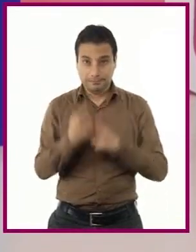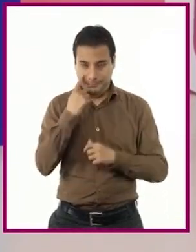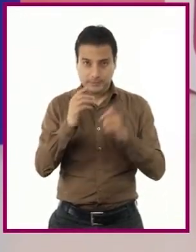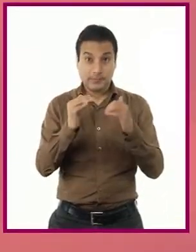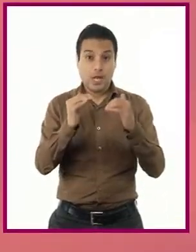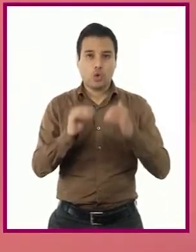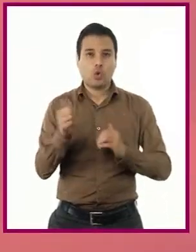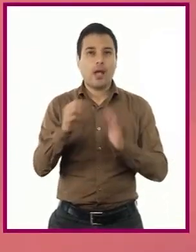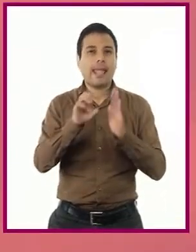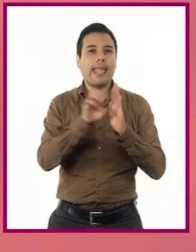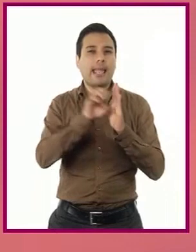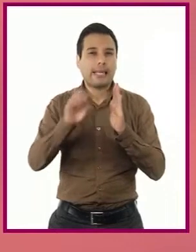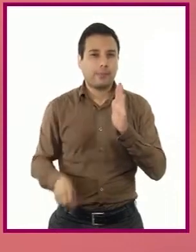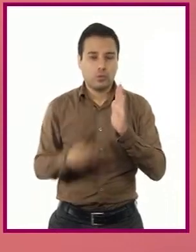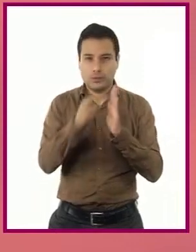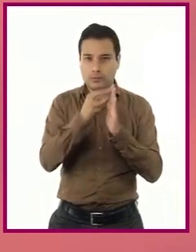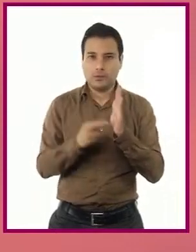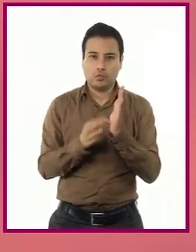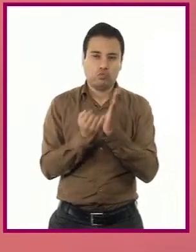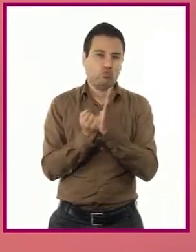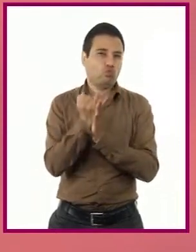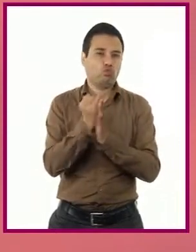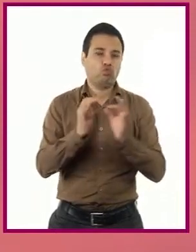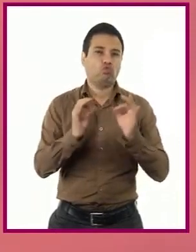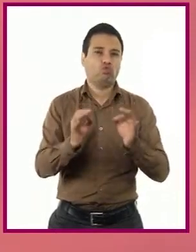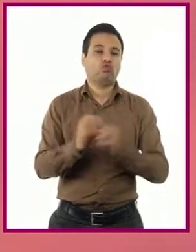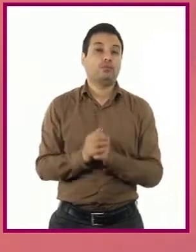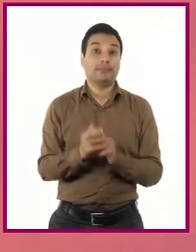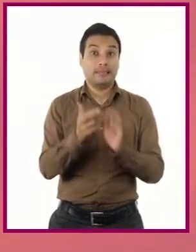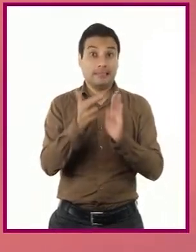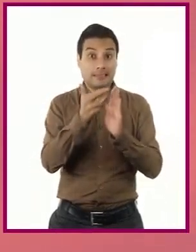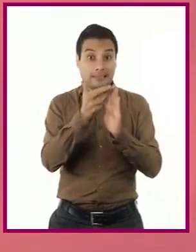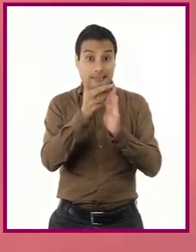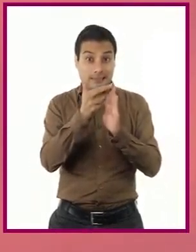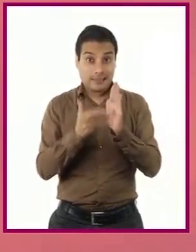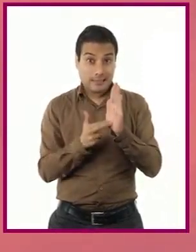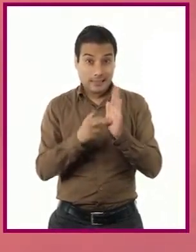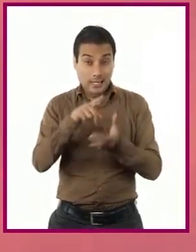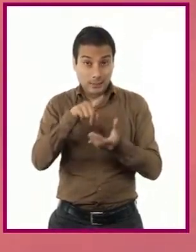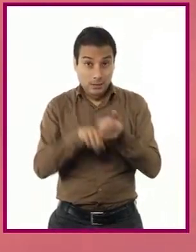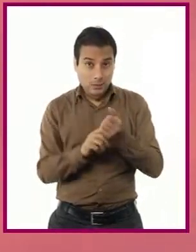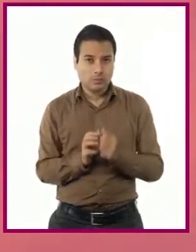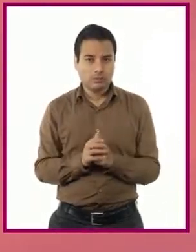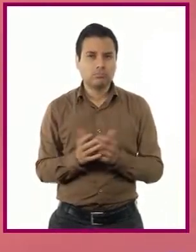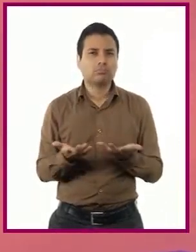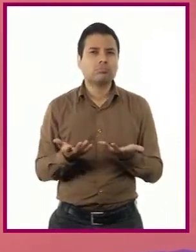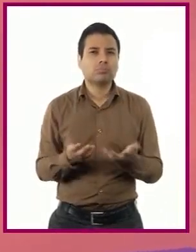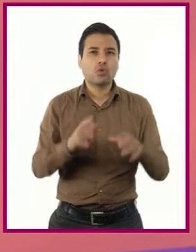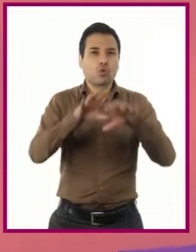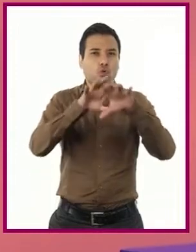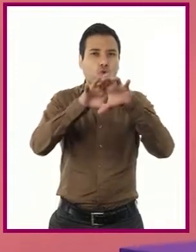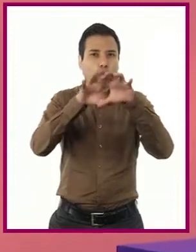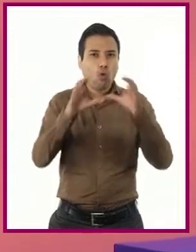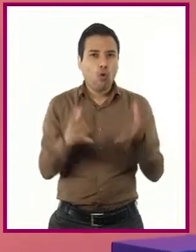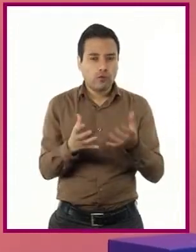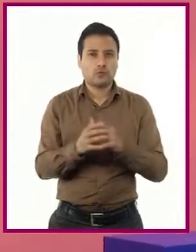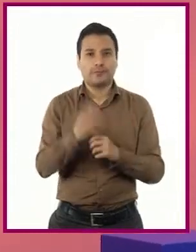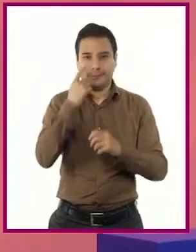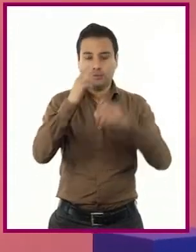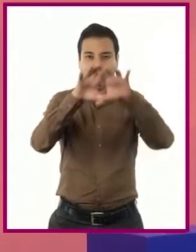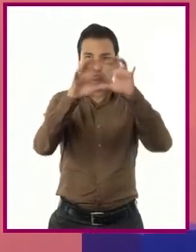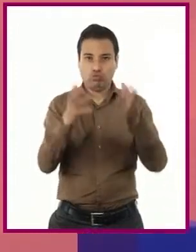de un reglamento oficial donde las reglas se presentan dentro de globos y las reescribimos con la jerarquía y